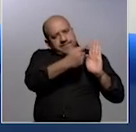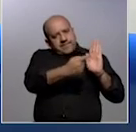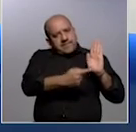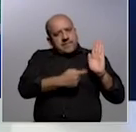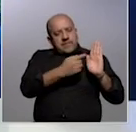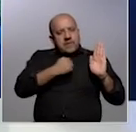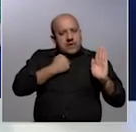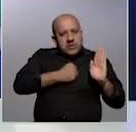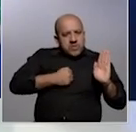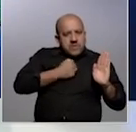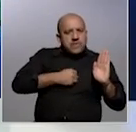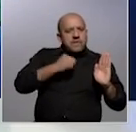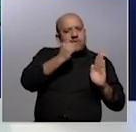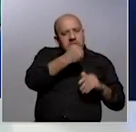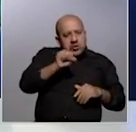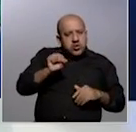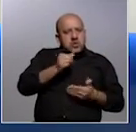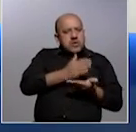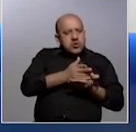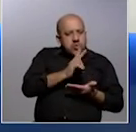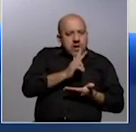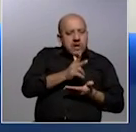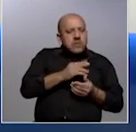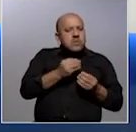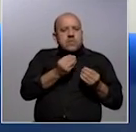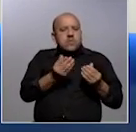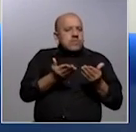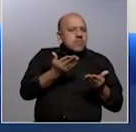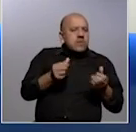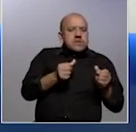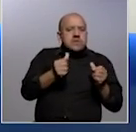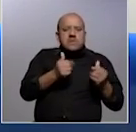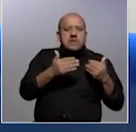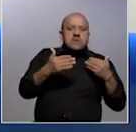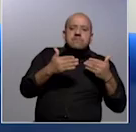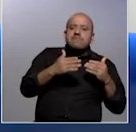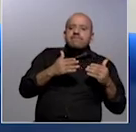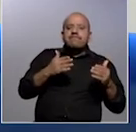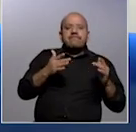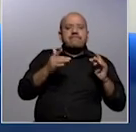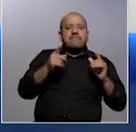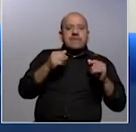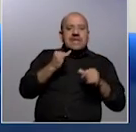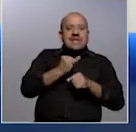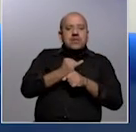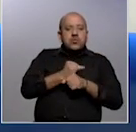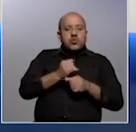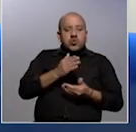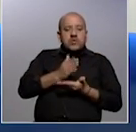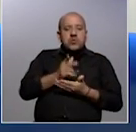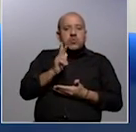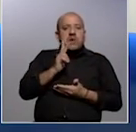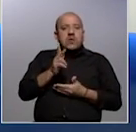interior violaciones a sus derechos humanos como ese acercamiento de la gente y también de la institución hacia la gente